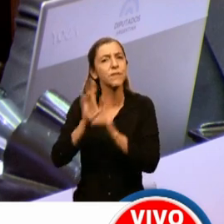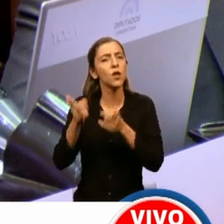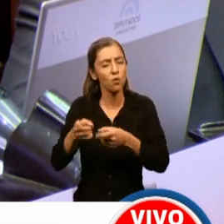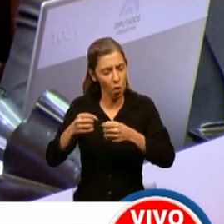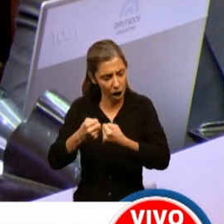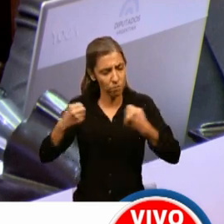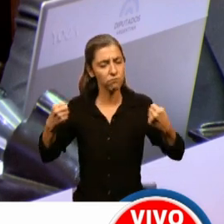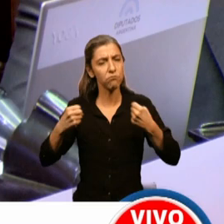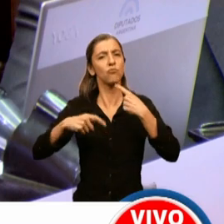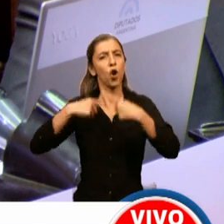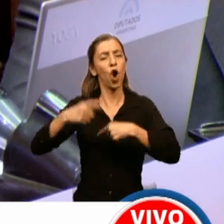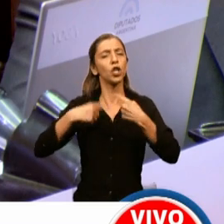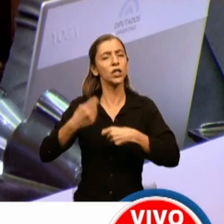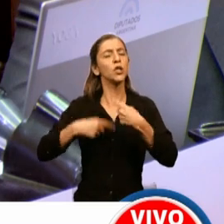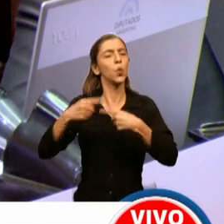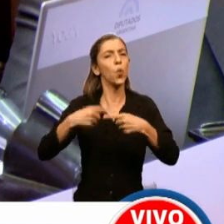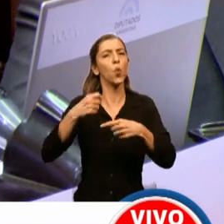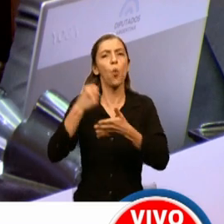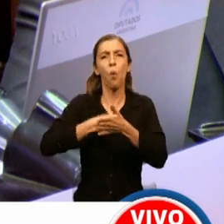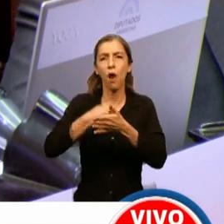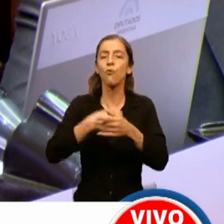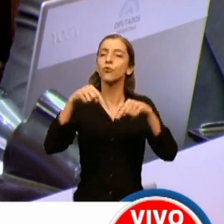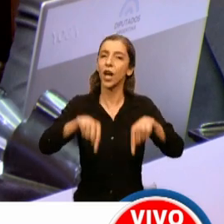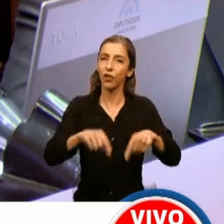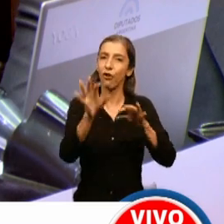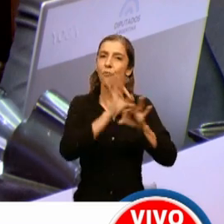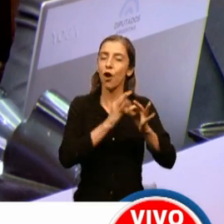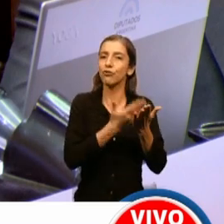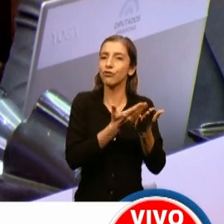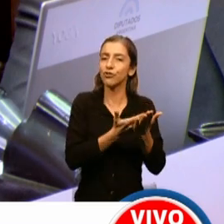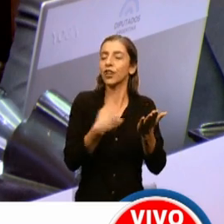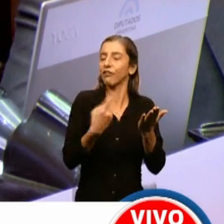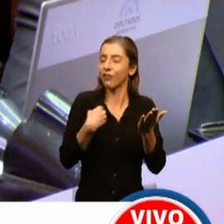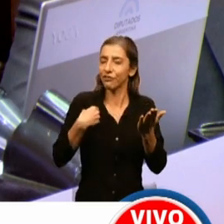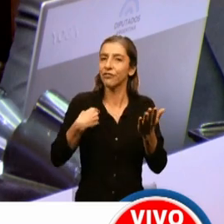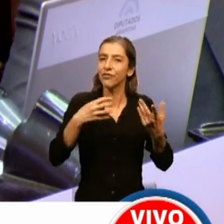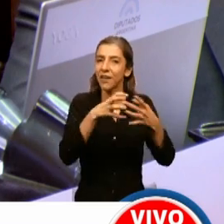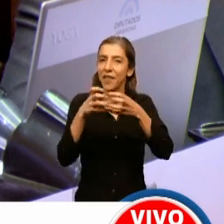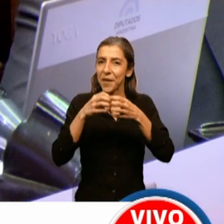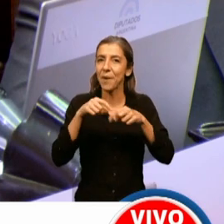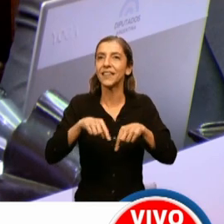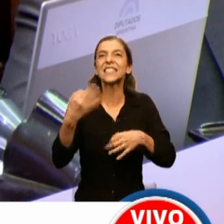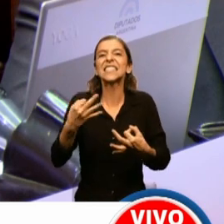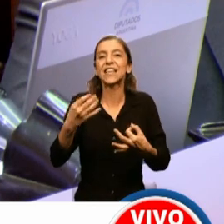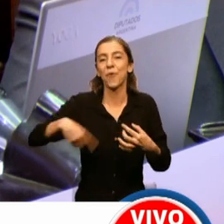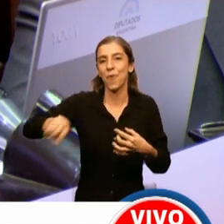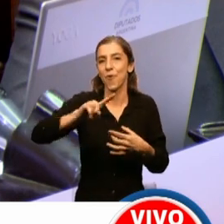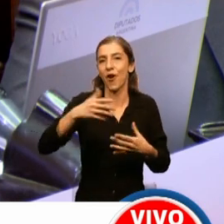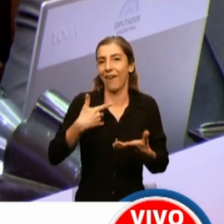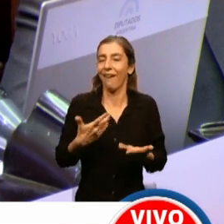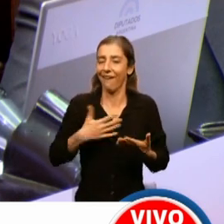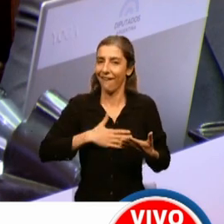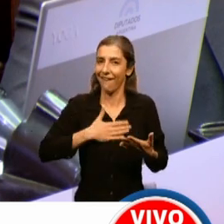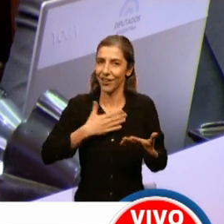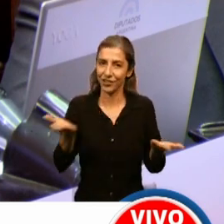levantaron sus banderas y que hoy estamos tratando un proyecto que seguramente va a ser muy celebrado por este colectivo en